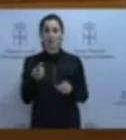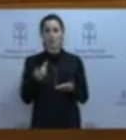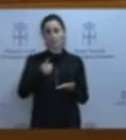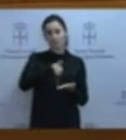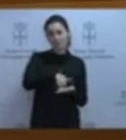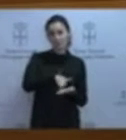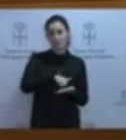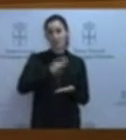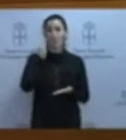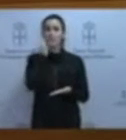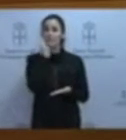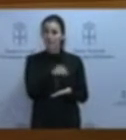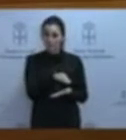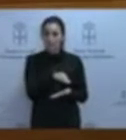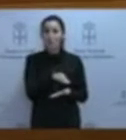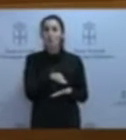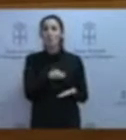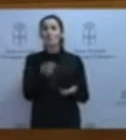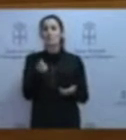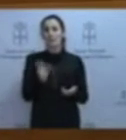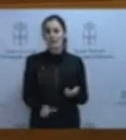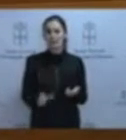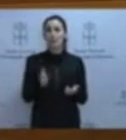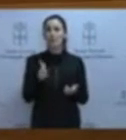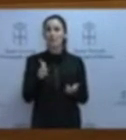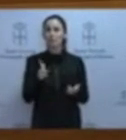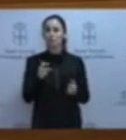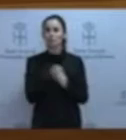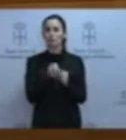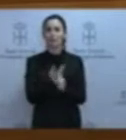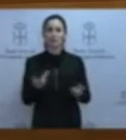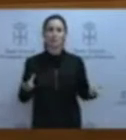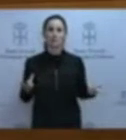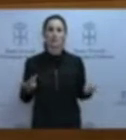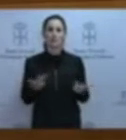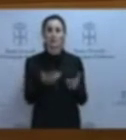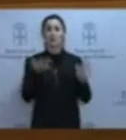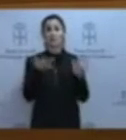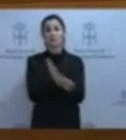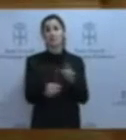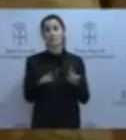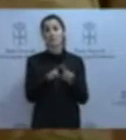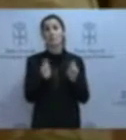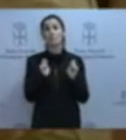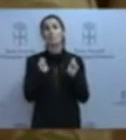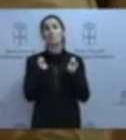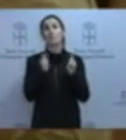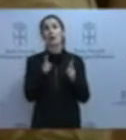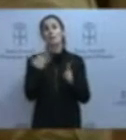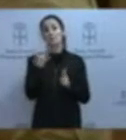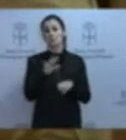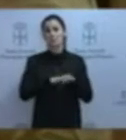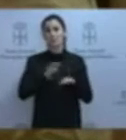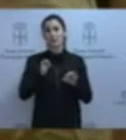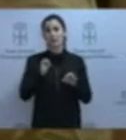congelar salarios, de recortar derechos laborales, de favorecer el empleo precario e incluso aumentar